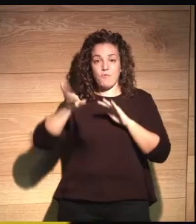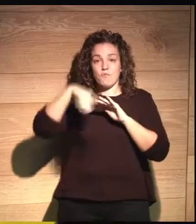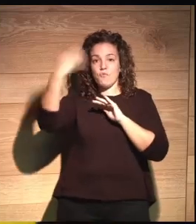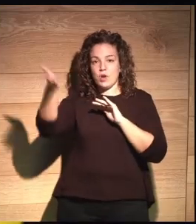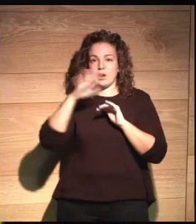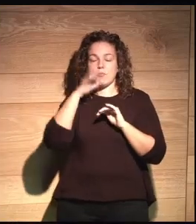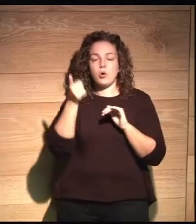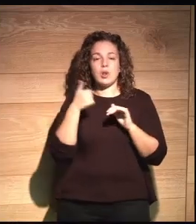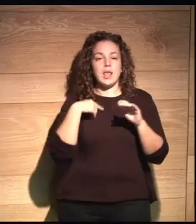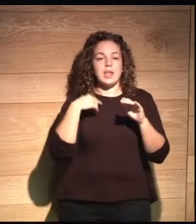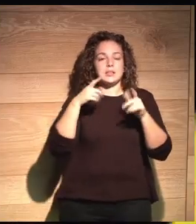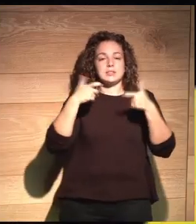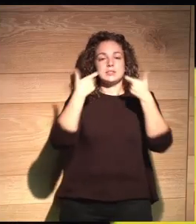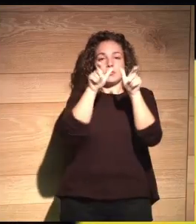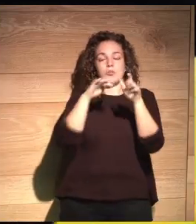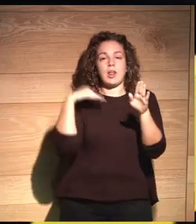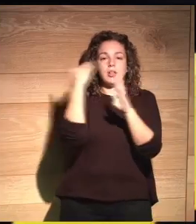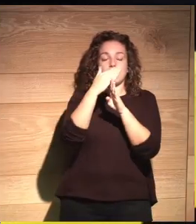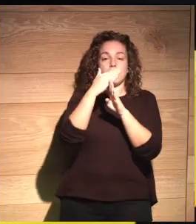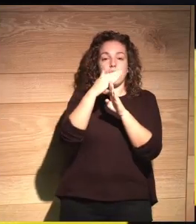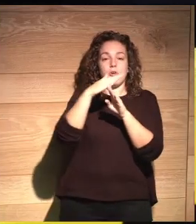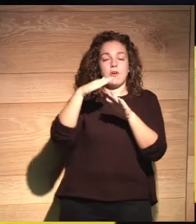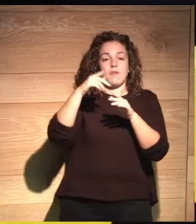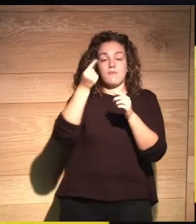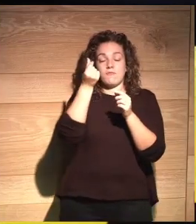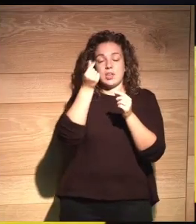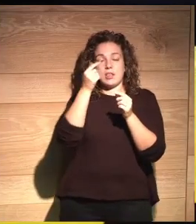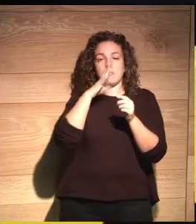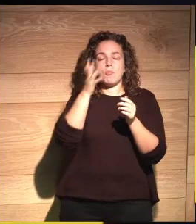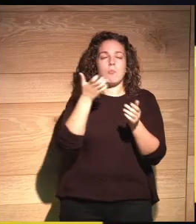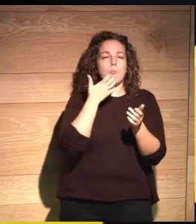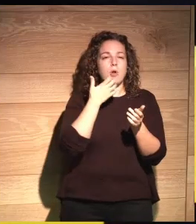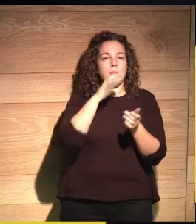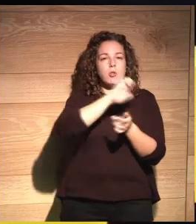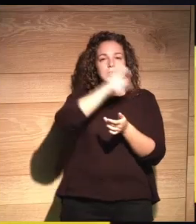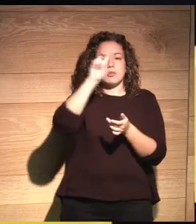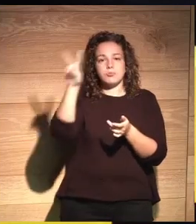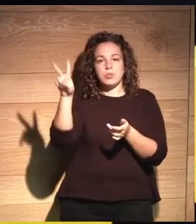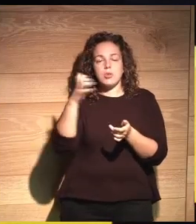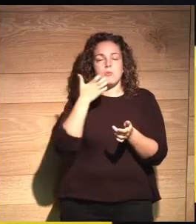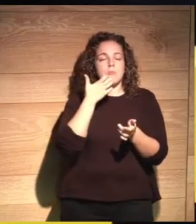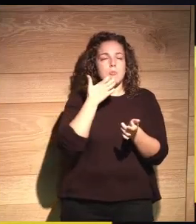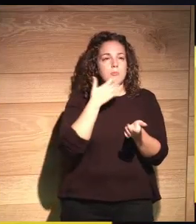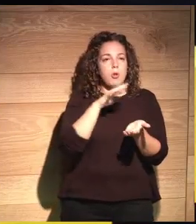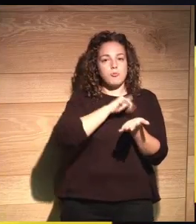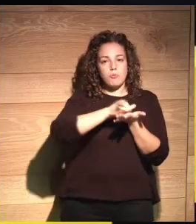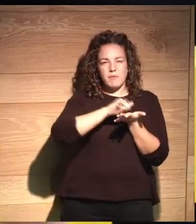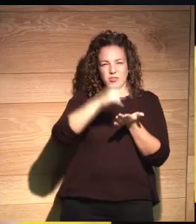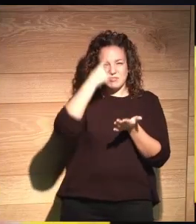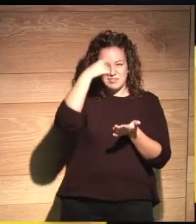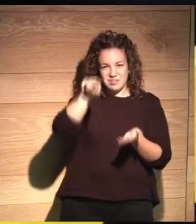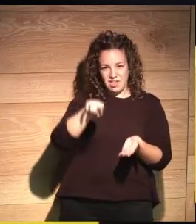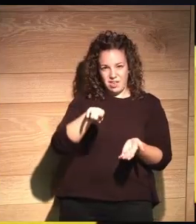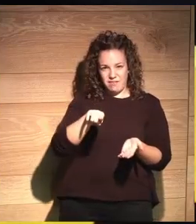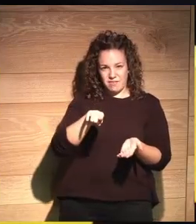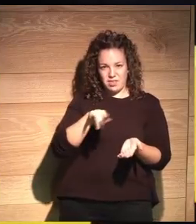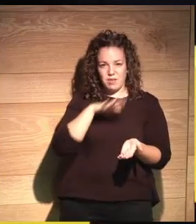sector alto financiero en eeuu por ejemplo de nueva york- realmente sabe cómo